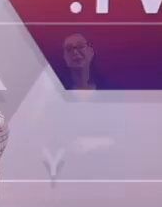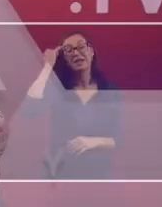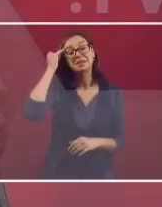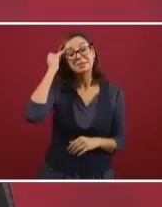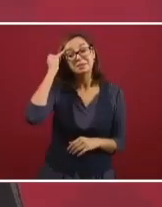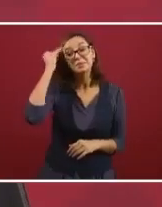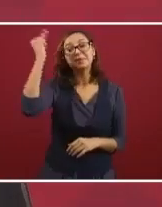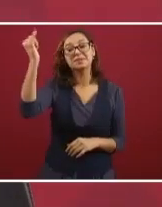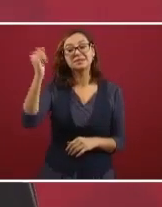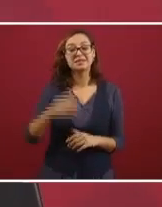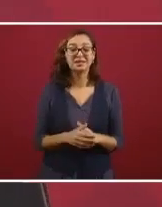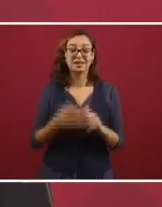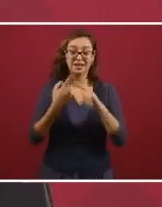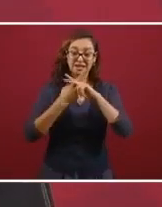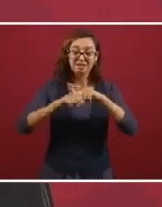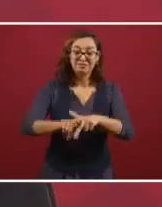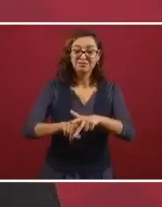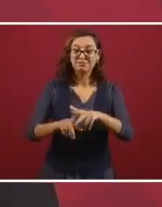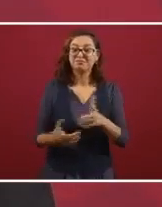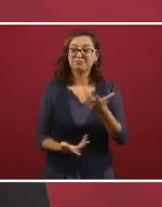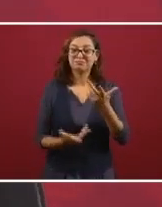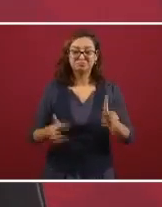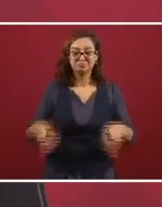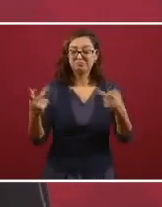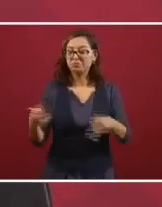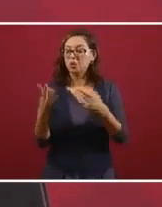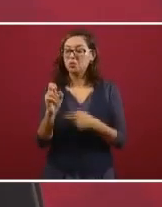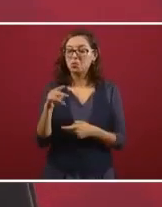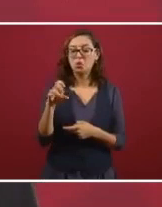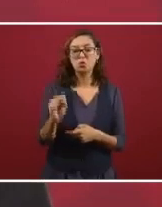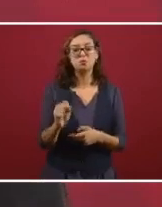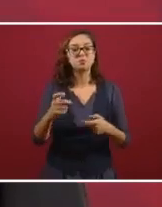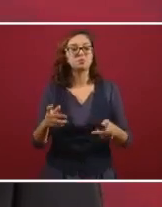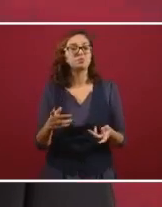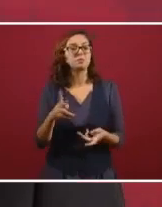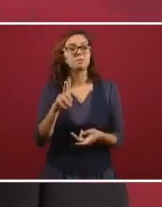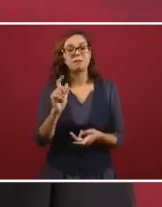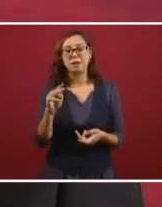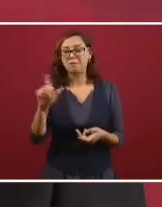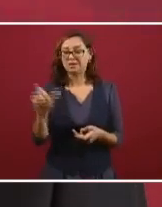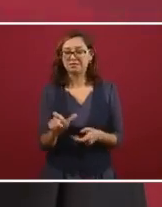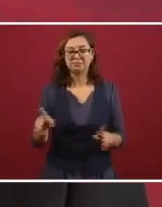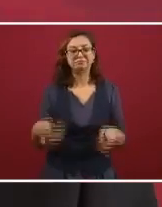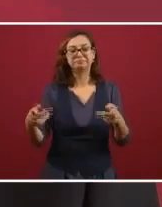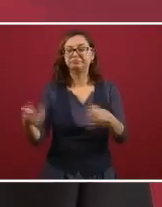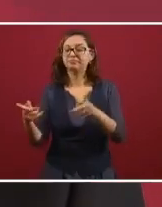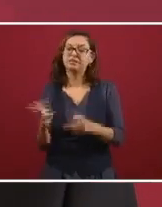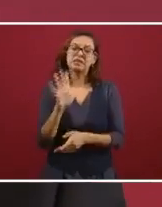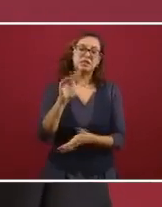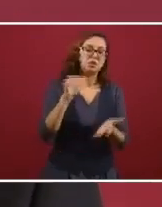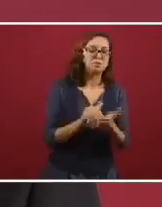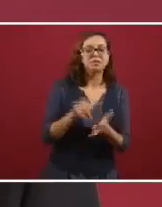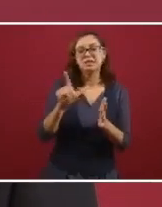Unión. Espera que no haya problema para que sean aprobadas las leyes secundarias para implementar el nuevo modelo educativo construido